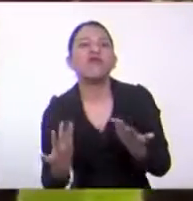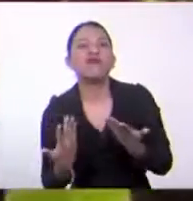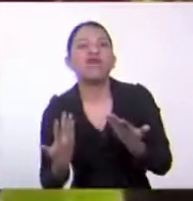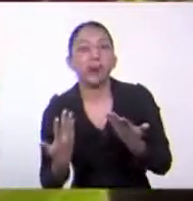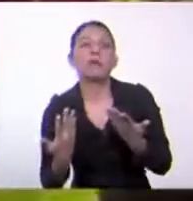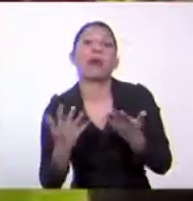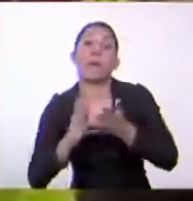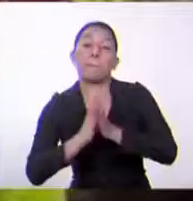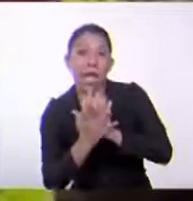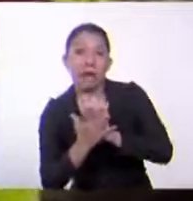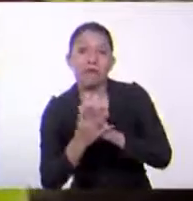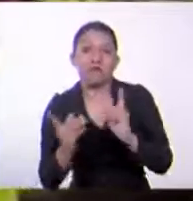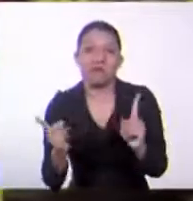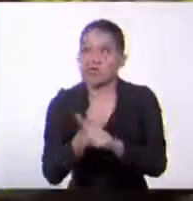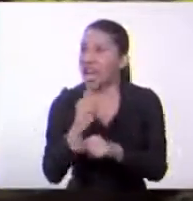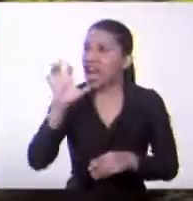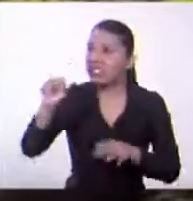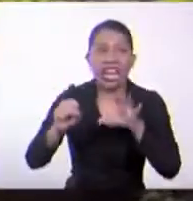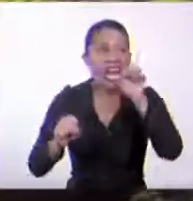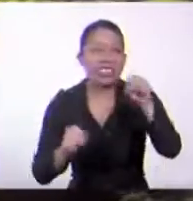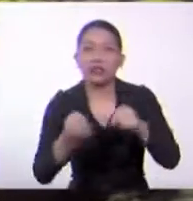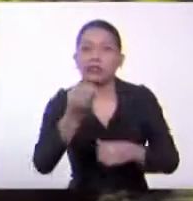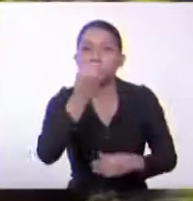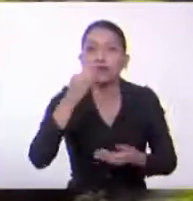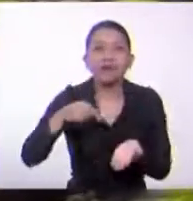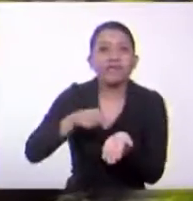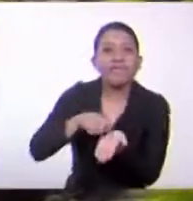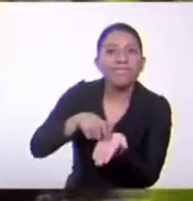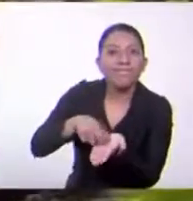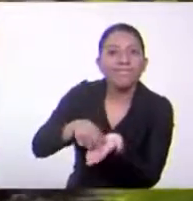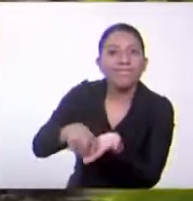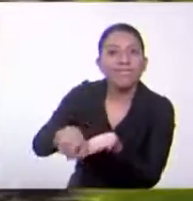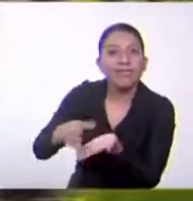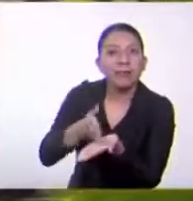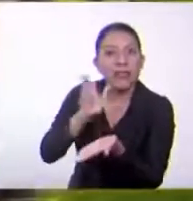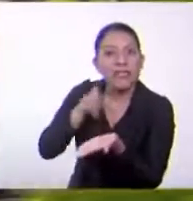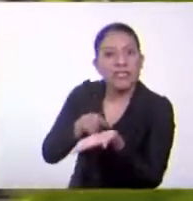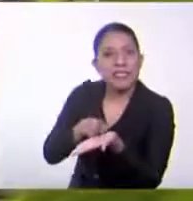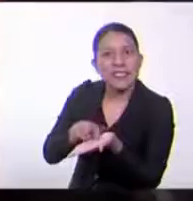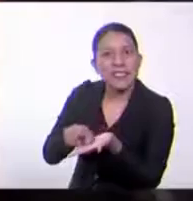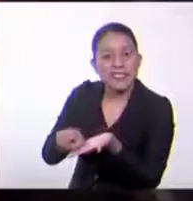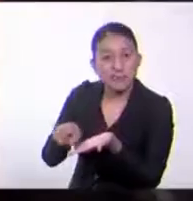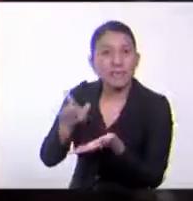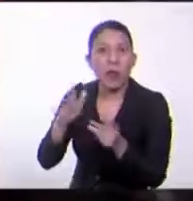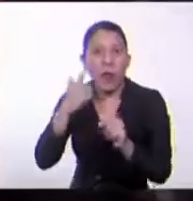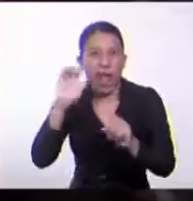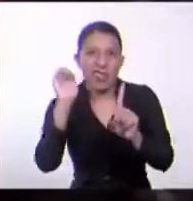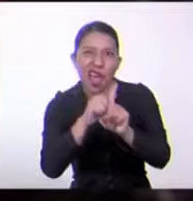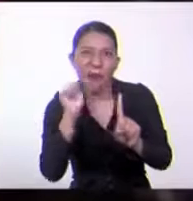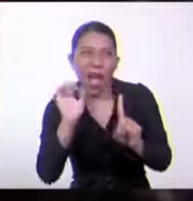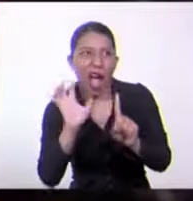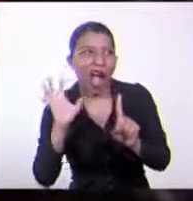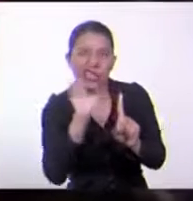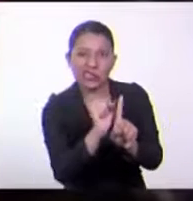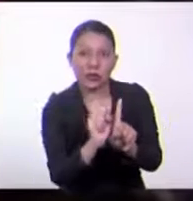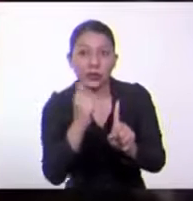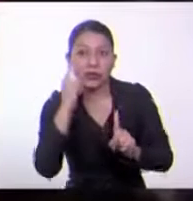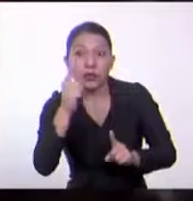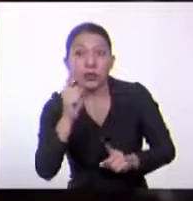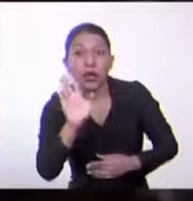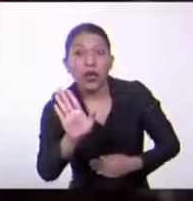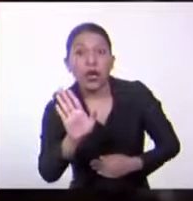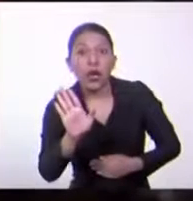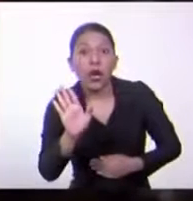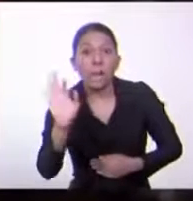realiza con una serie de ingeniosas trampas de 5 tipos distintos. Acá observamos cómo una mosca queda